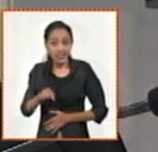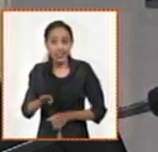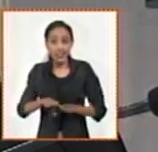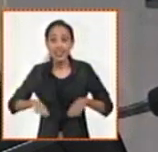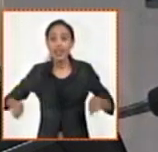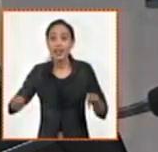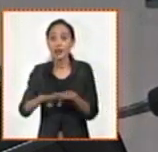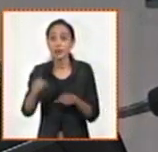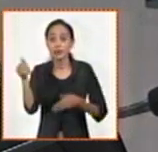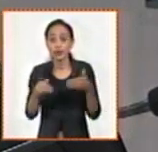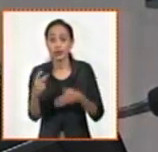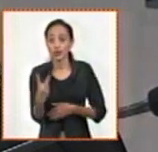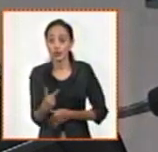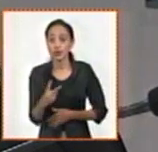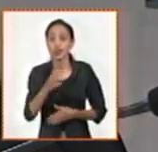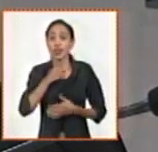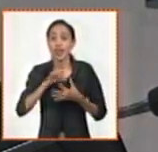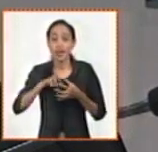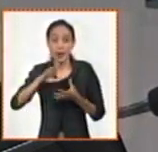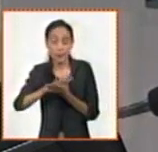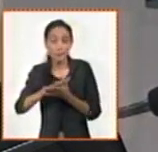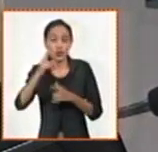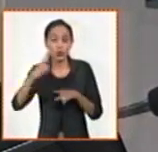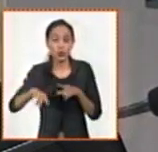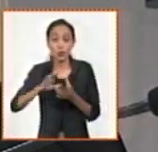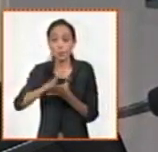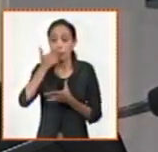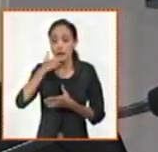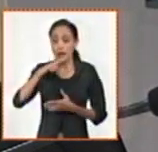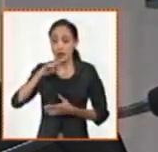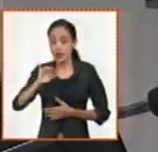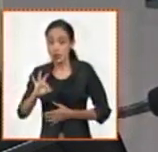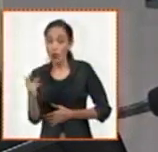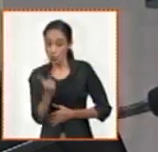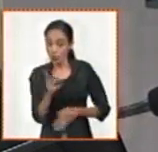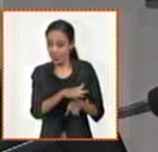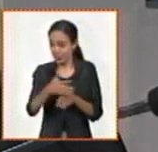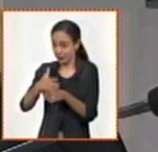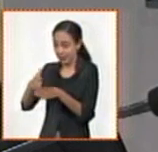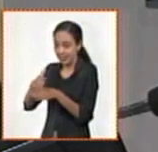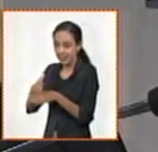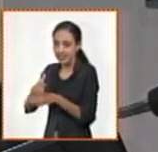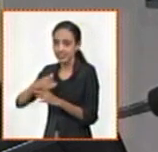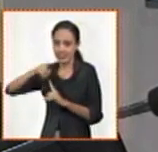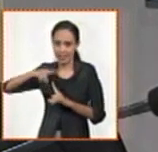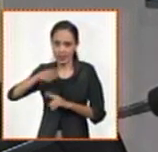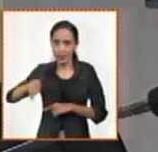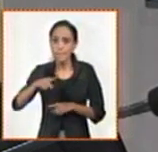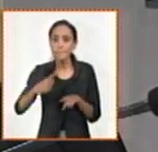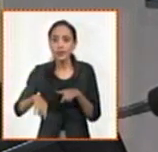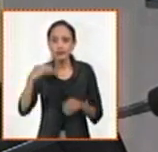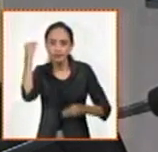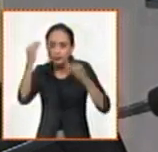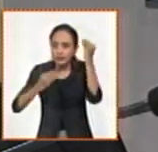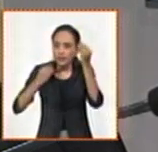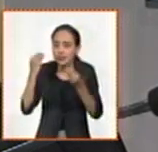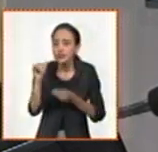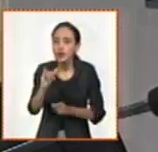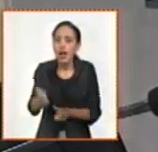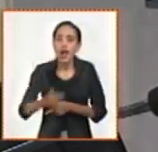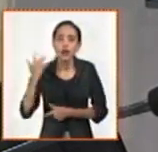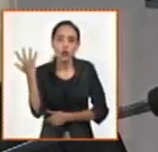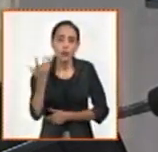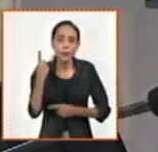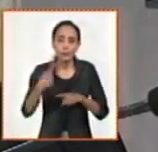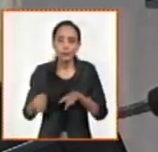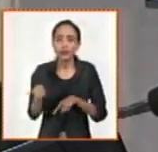dos personas, Adrián y Mario, que desde los diferentes espacios que trabajan, son pensadores y pensadoras de la agroecología, pero también,